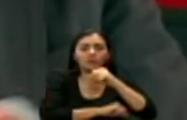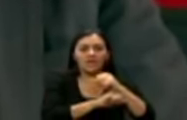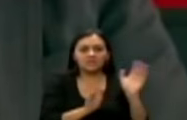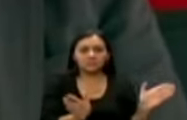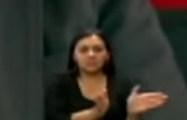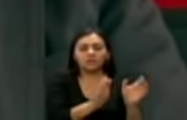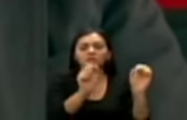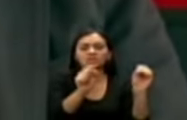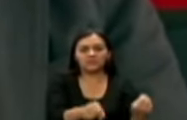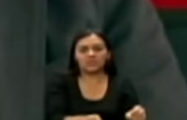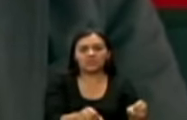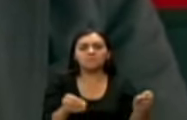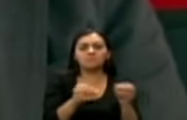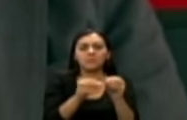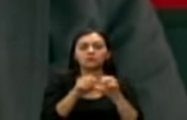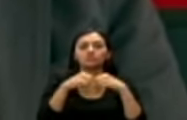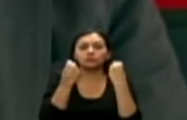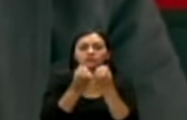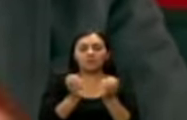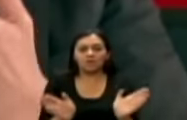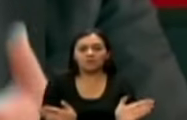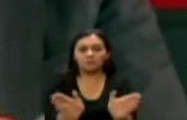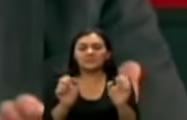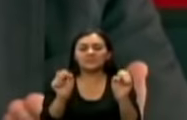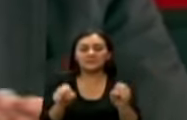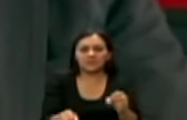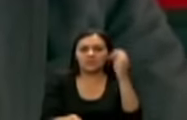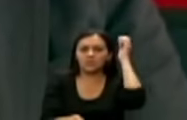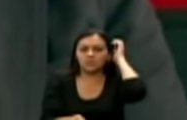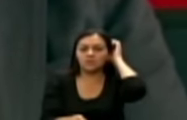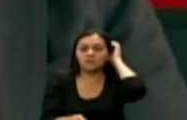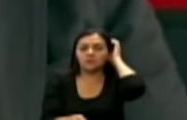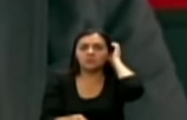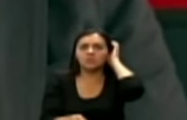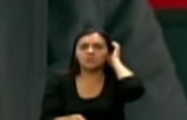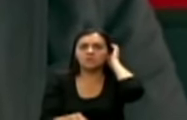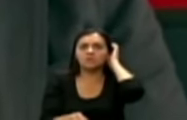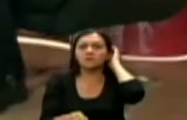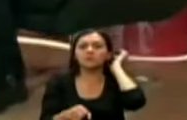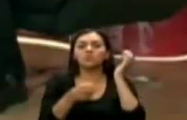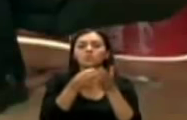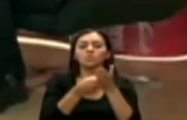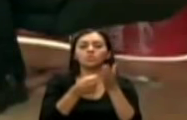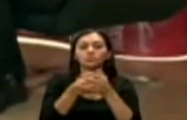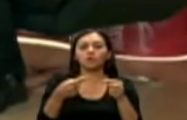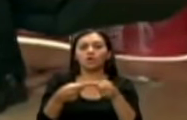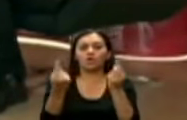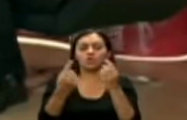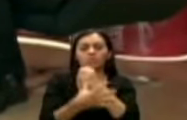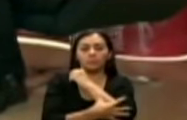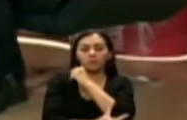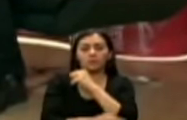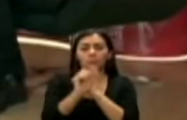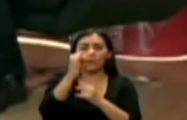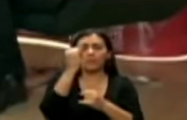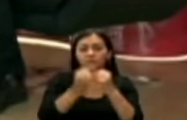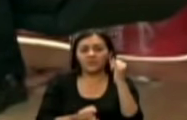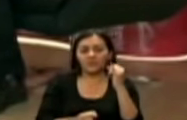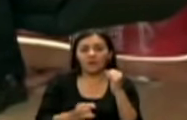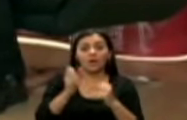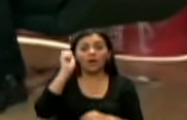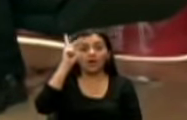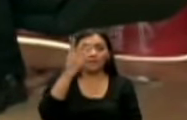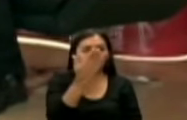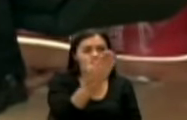este sentido fortalece a los movimientos sociales que tratan de luchar en contra de la pobreza. En esta parte final, quisiera un criterio de